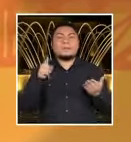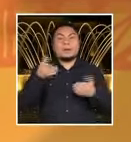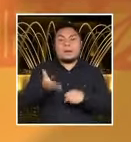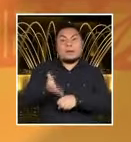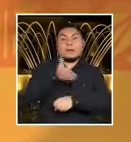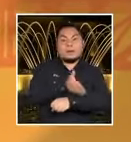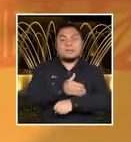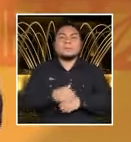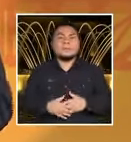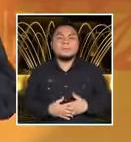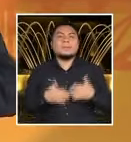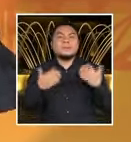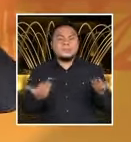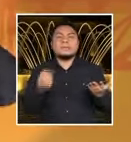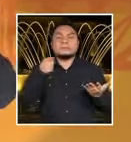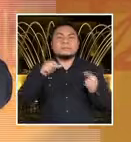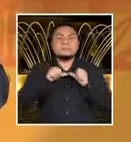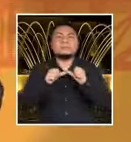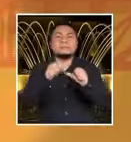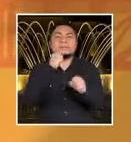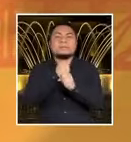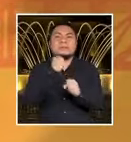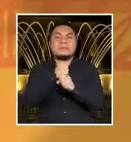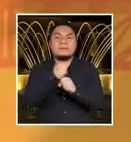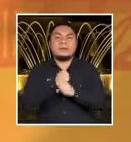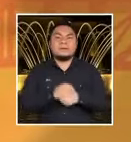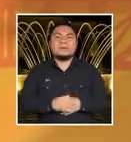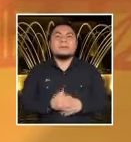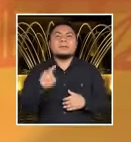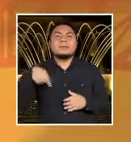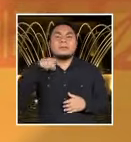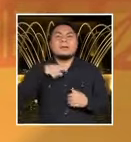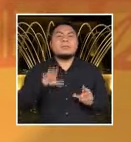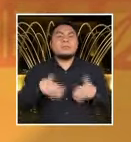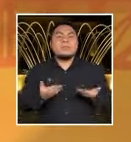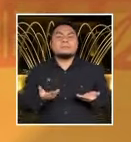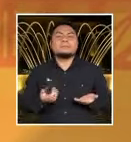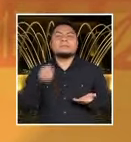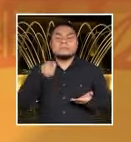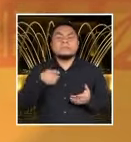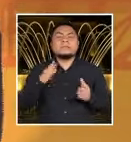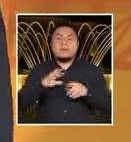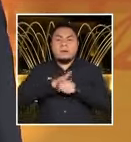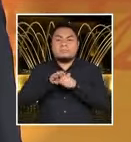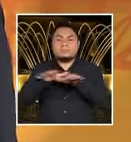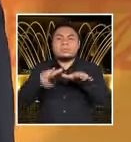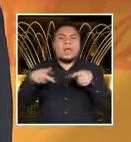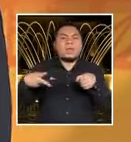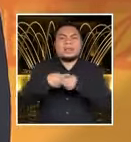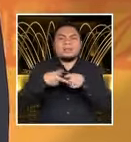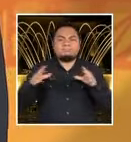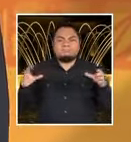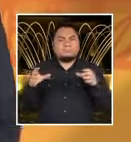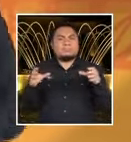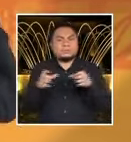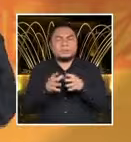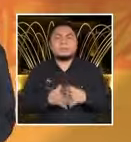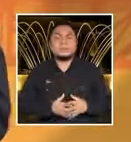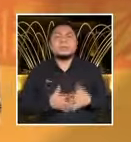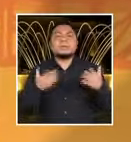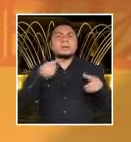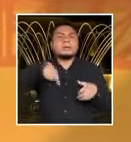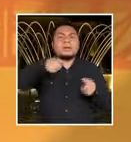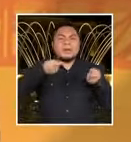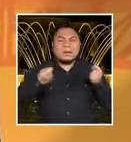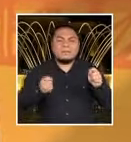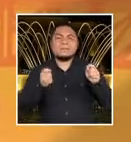Previamente de seguir trabajando para detener el avance del COVID. Los esfuerzos tienen